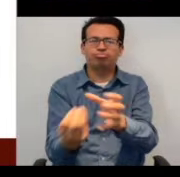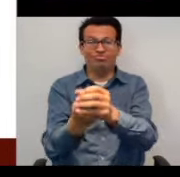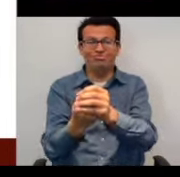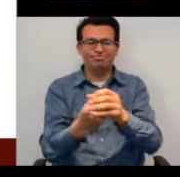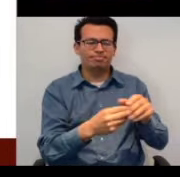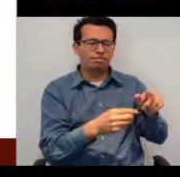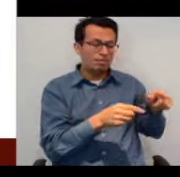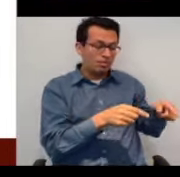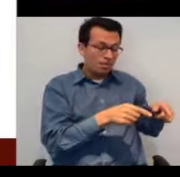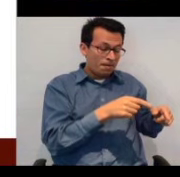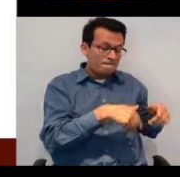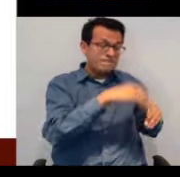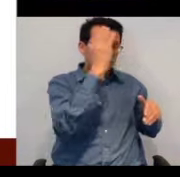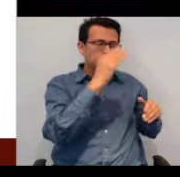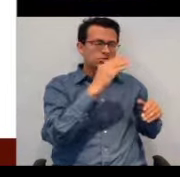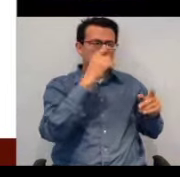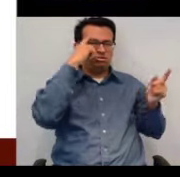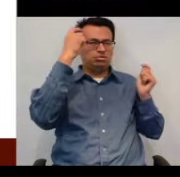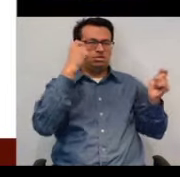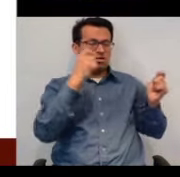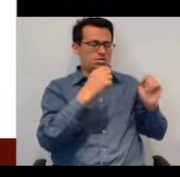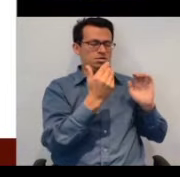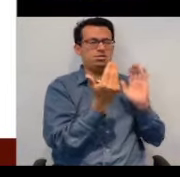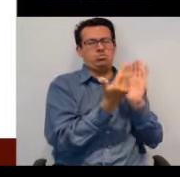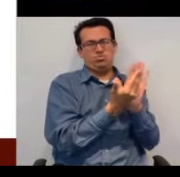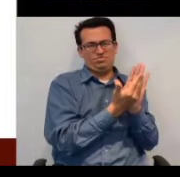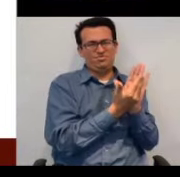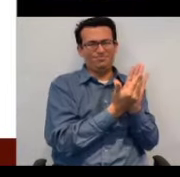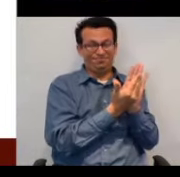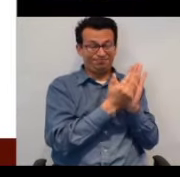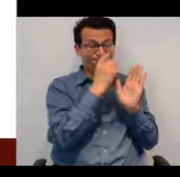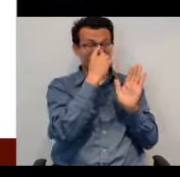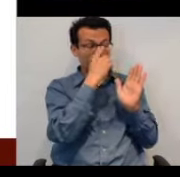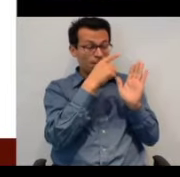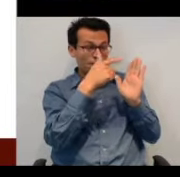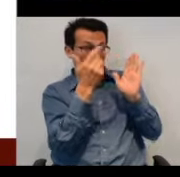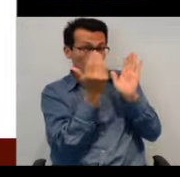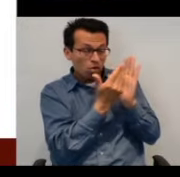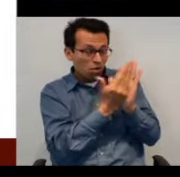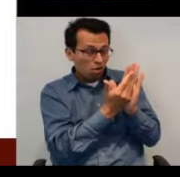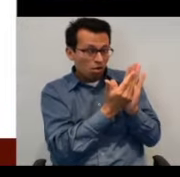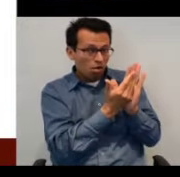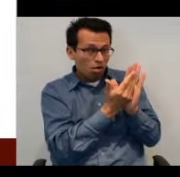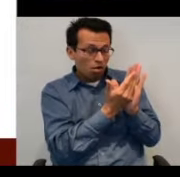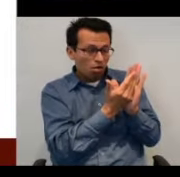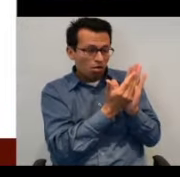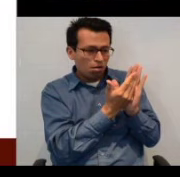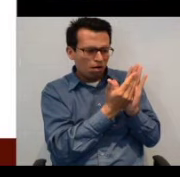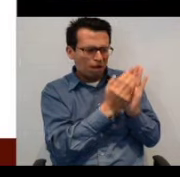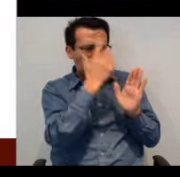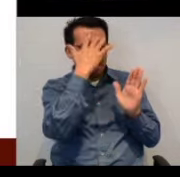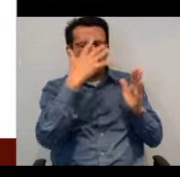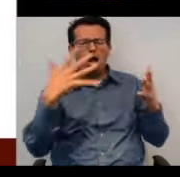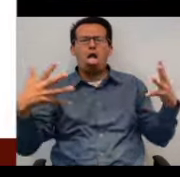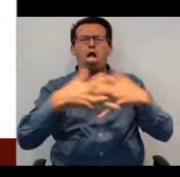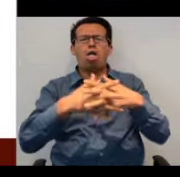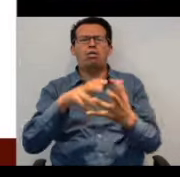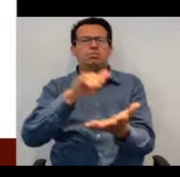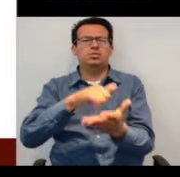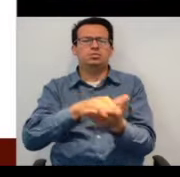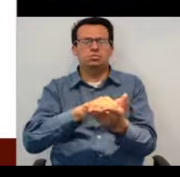quizás la principal estrategia, pero no significa que sean sinónimo y muchas veces hay una tendencia a confundirlas.